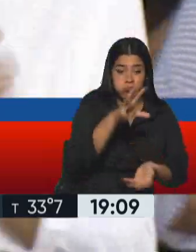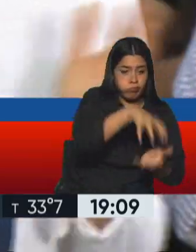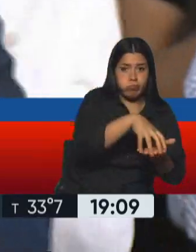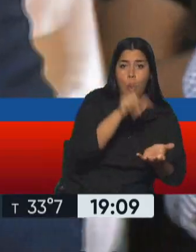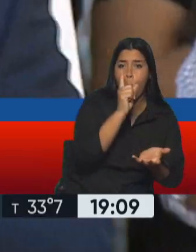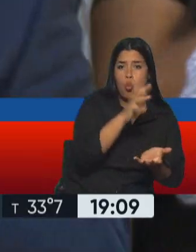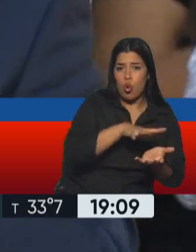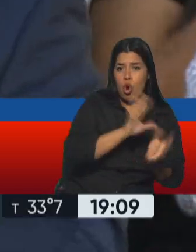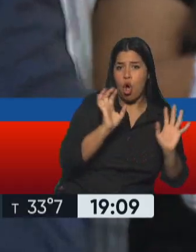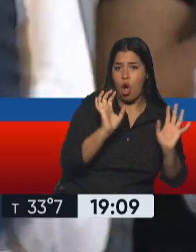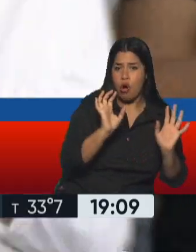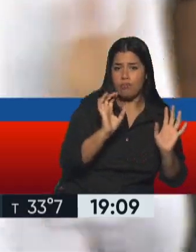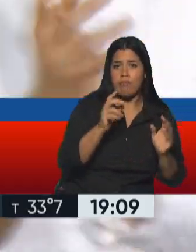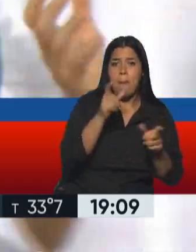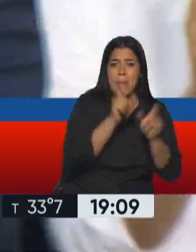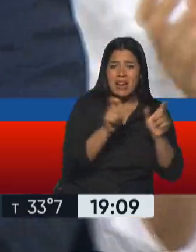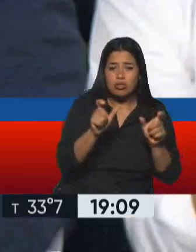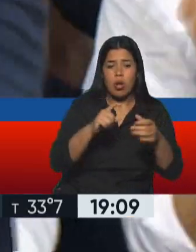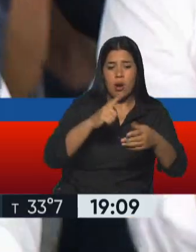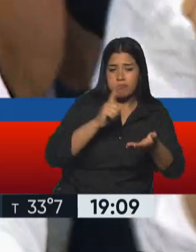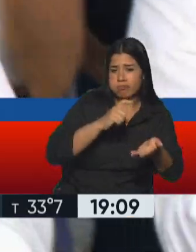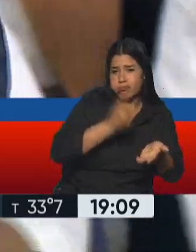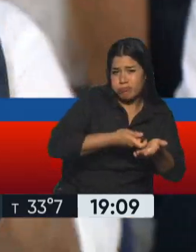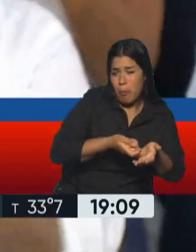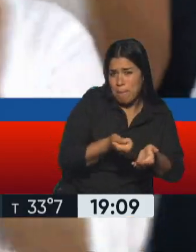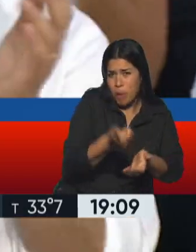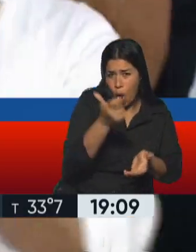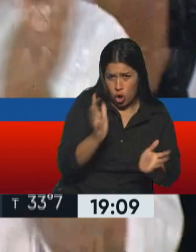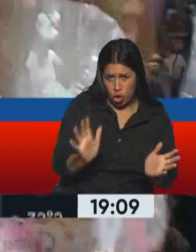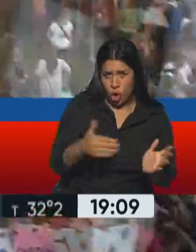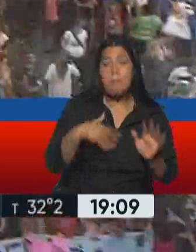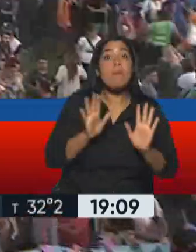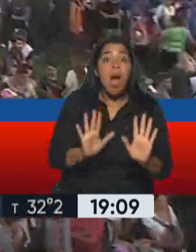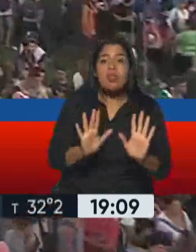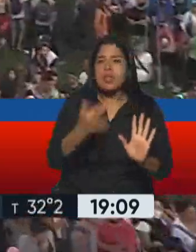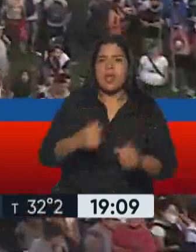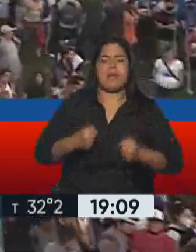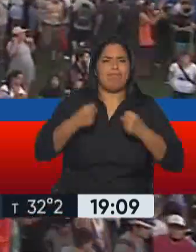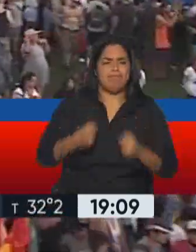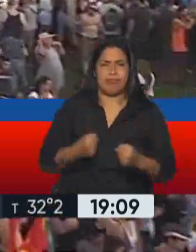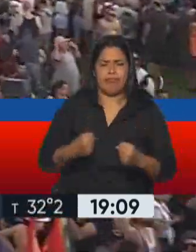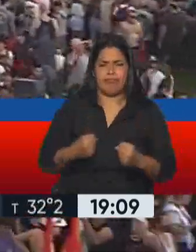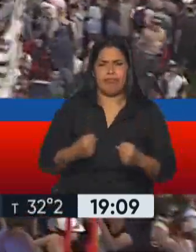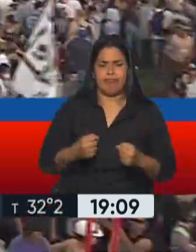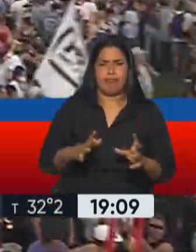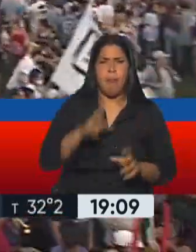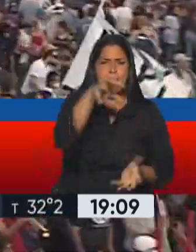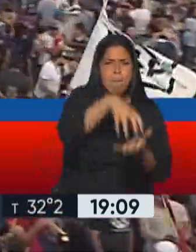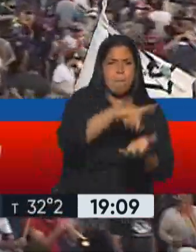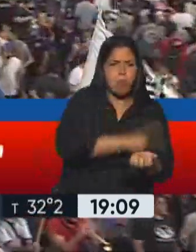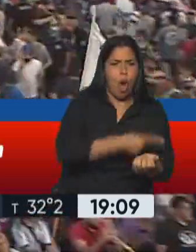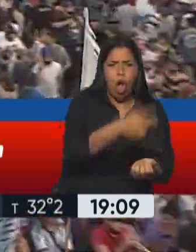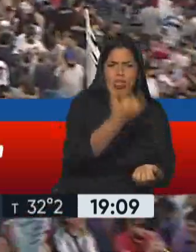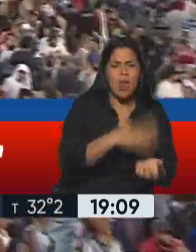pocos operadores. Y para eso hay que ser firmes, compañeros, plantarse frente a los poderosos y